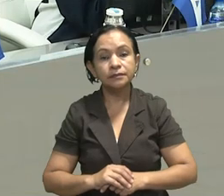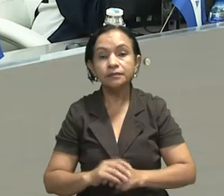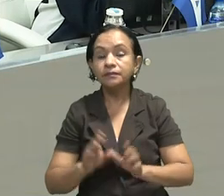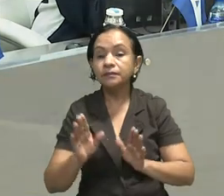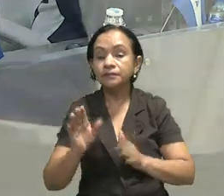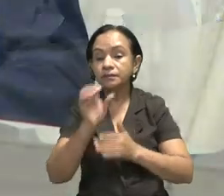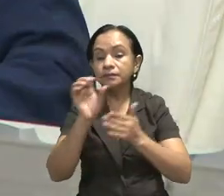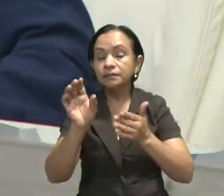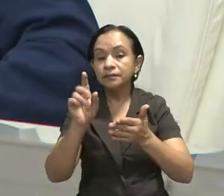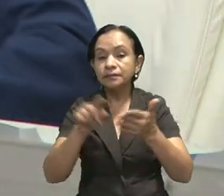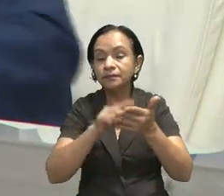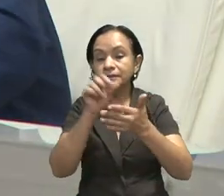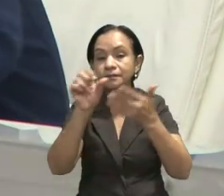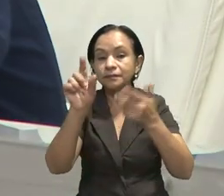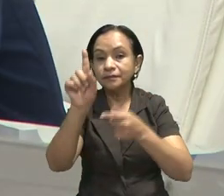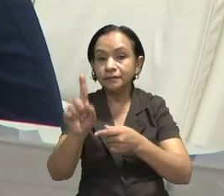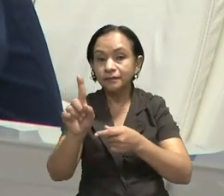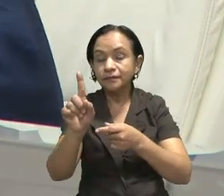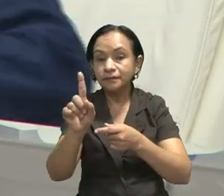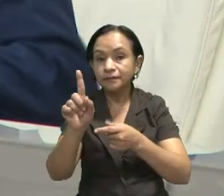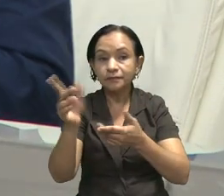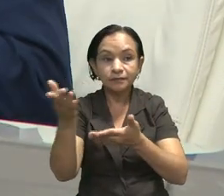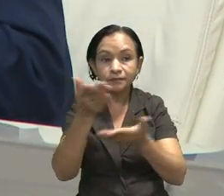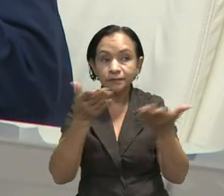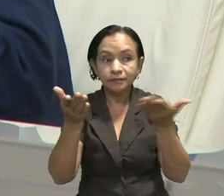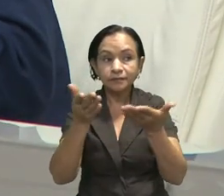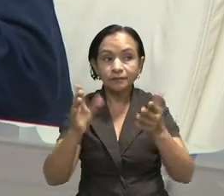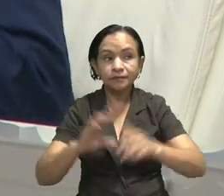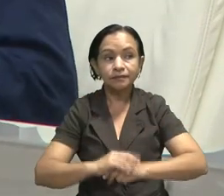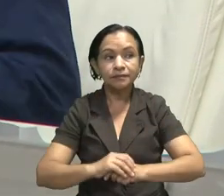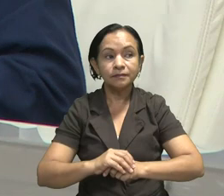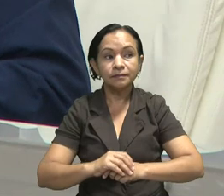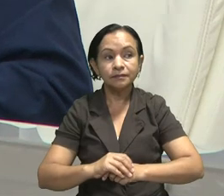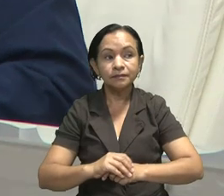A discusión el artículo primero.